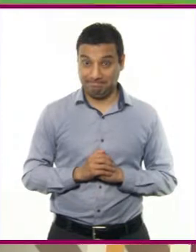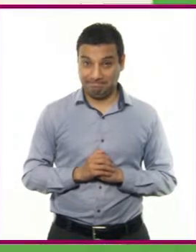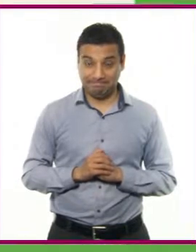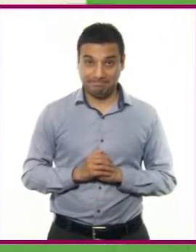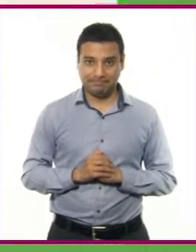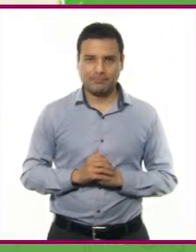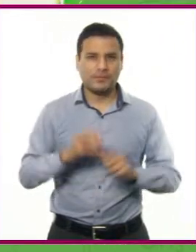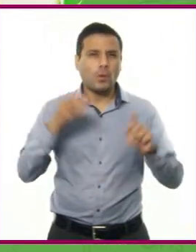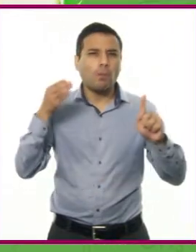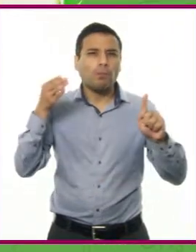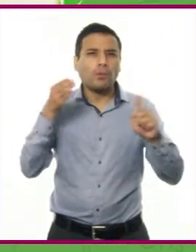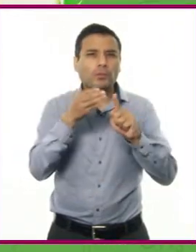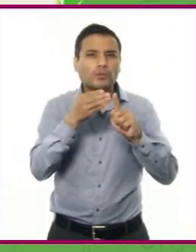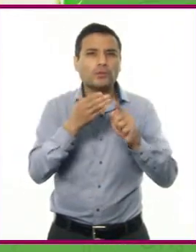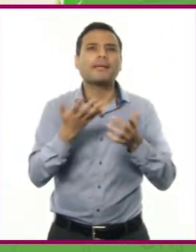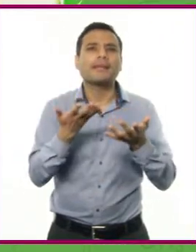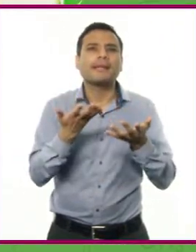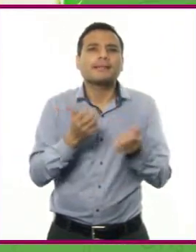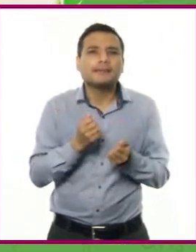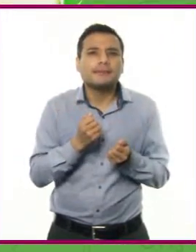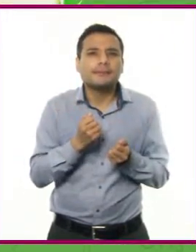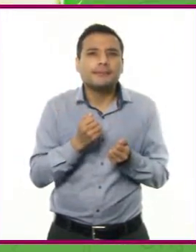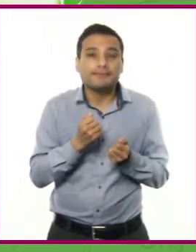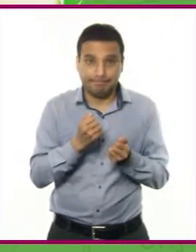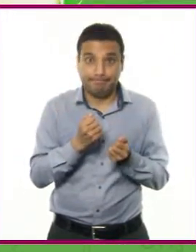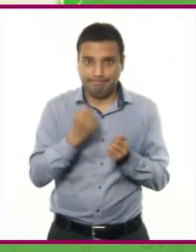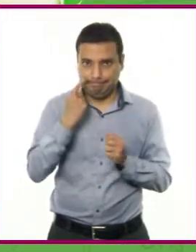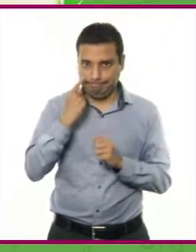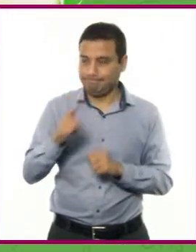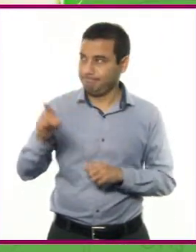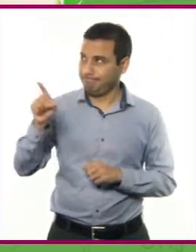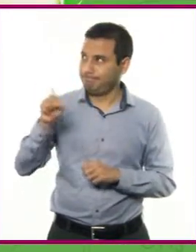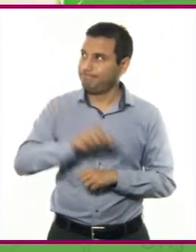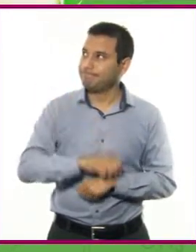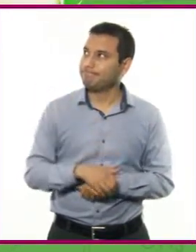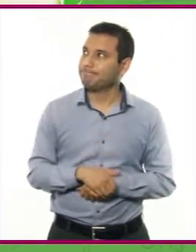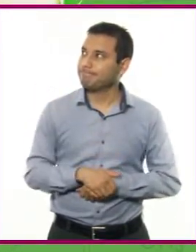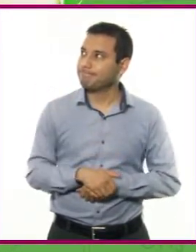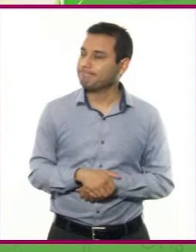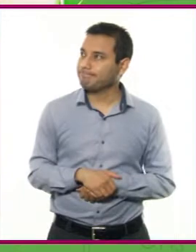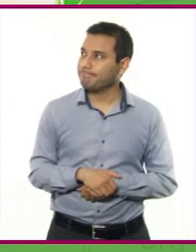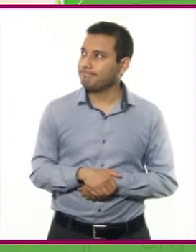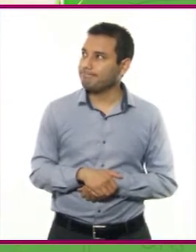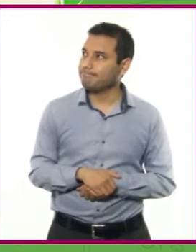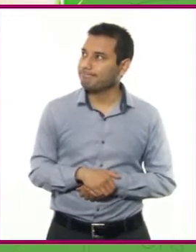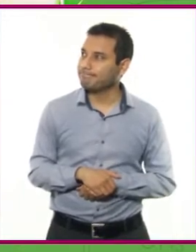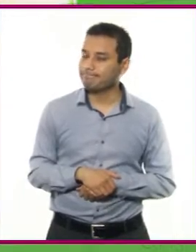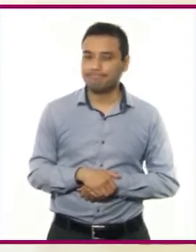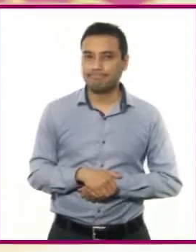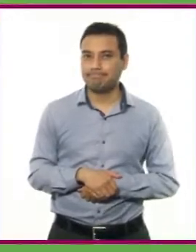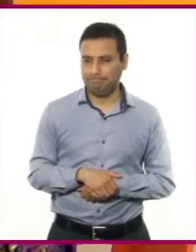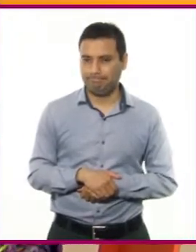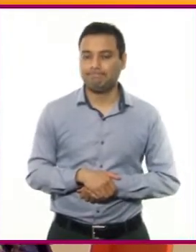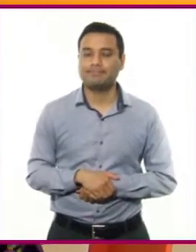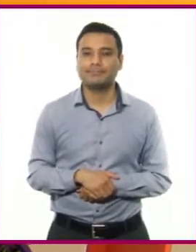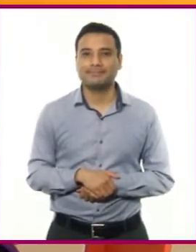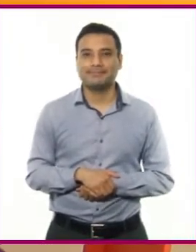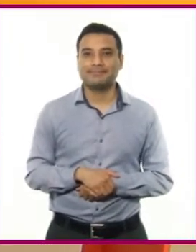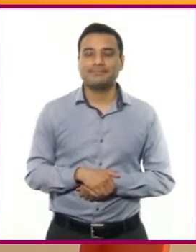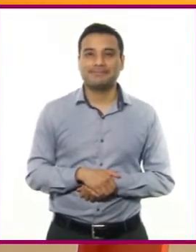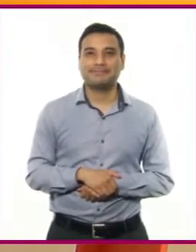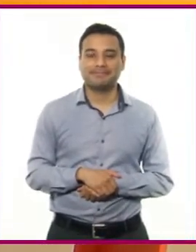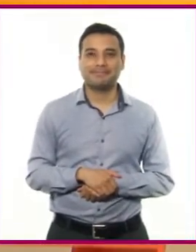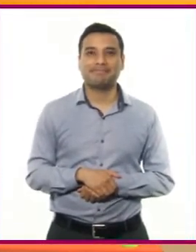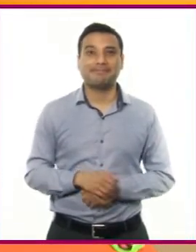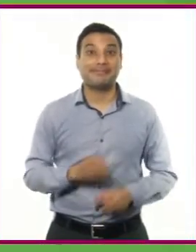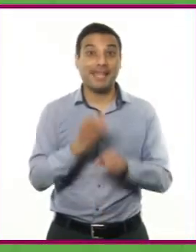Desarrollaremos el propósito de describir en qué consisten las adicciones y cómo afectan al cerebro. En